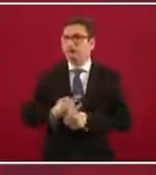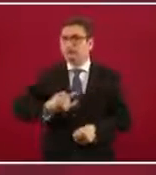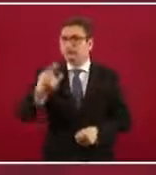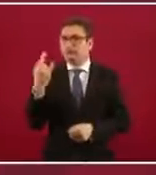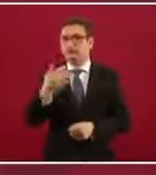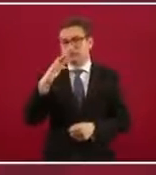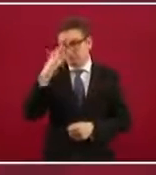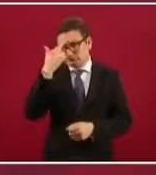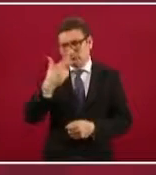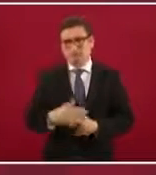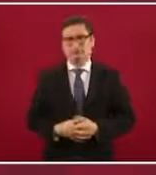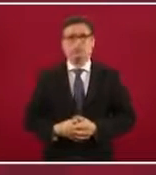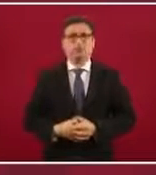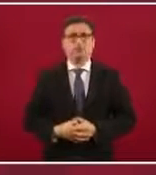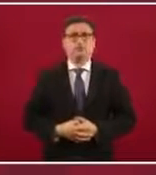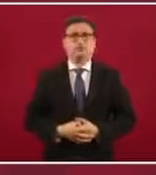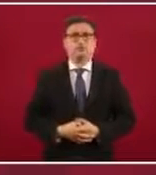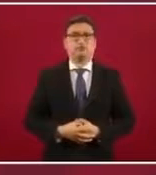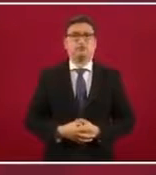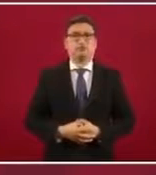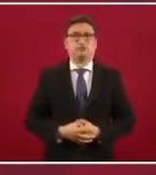del